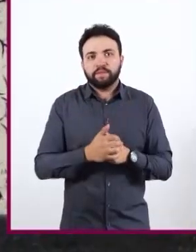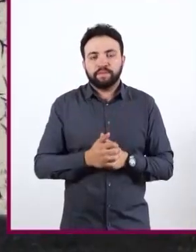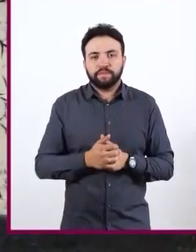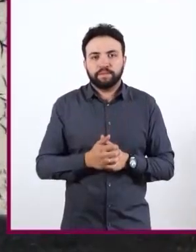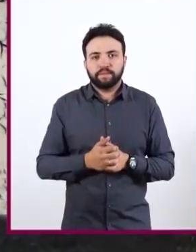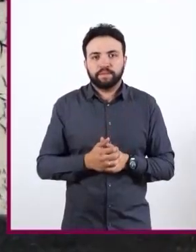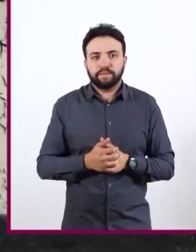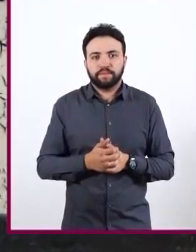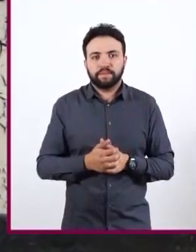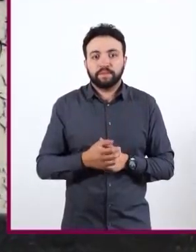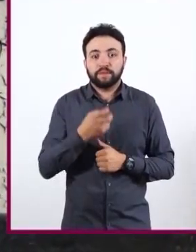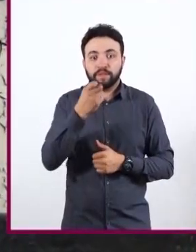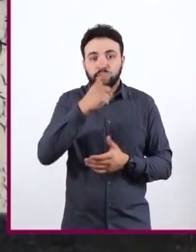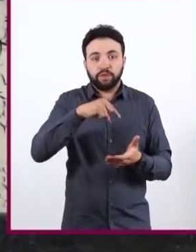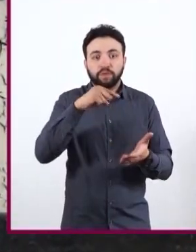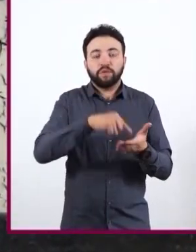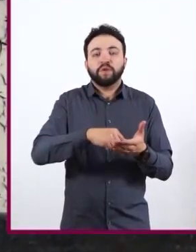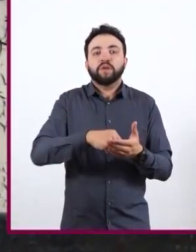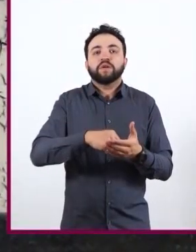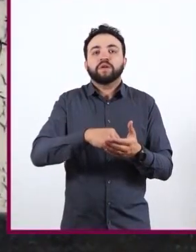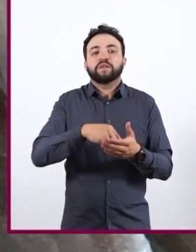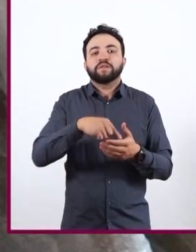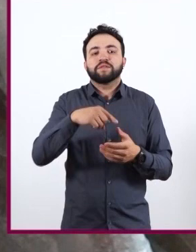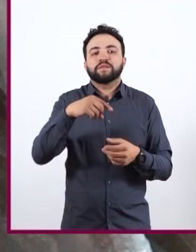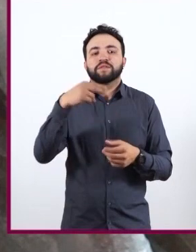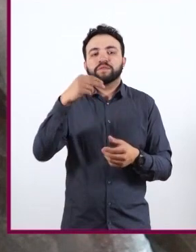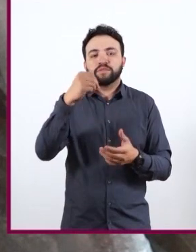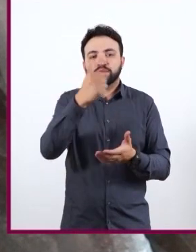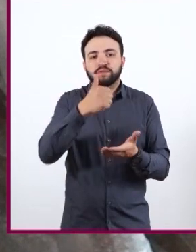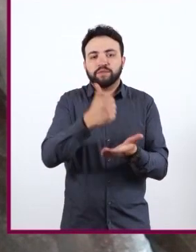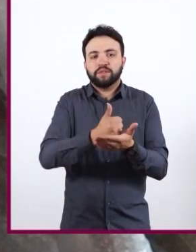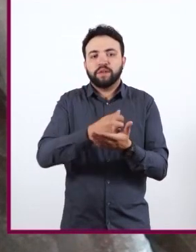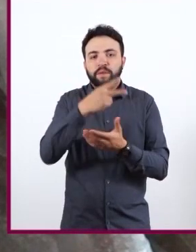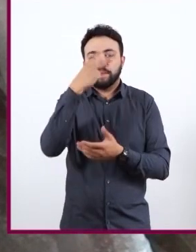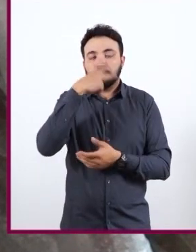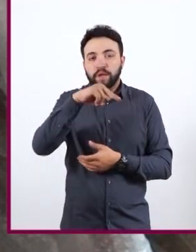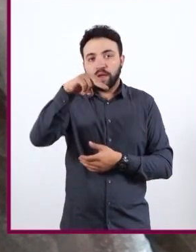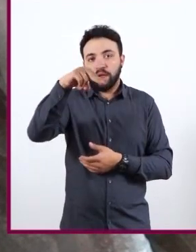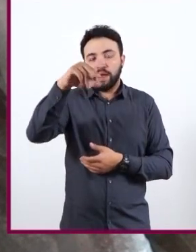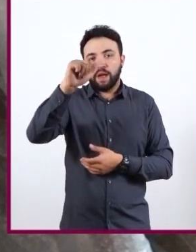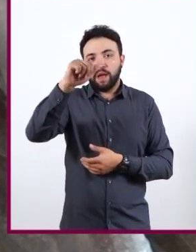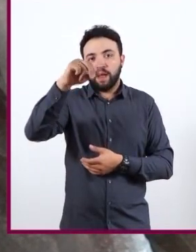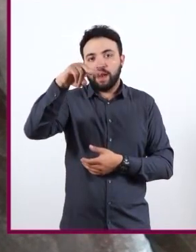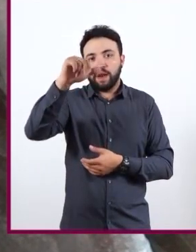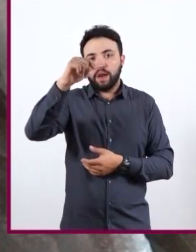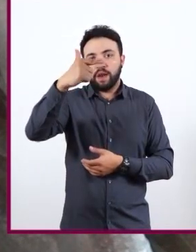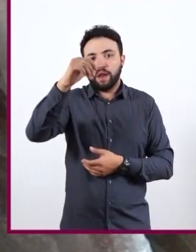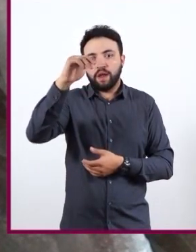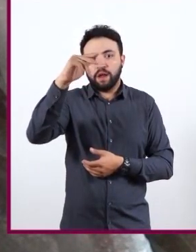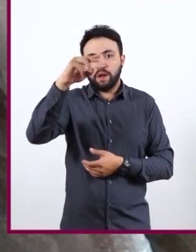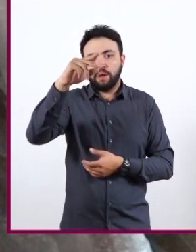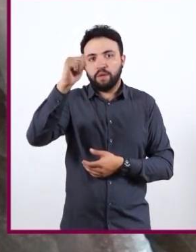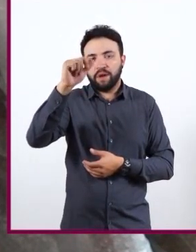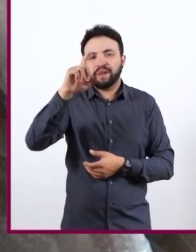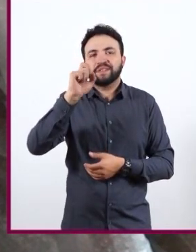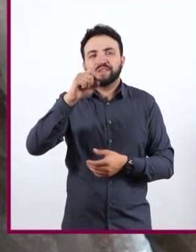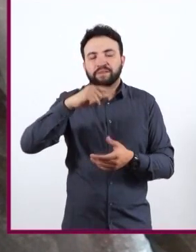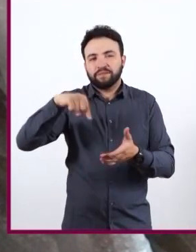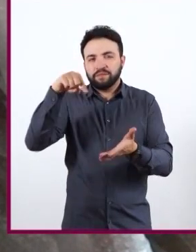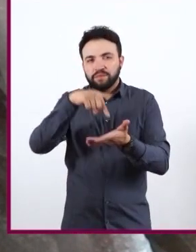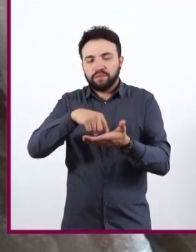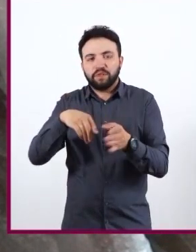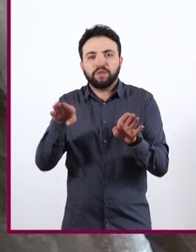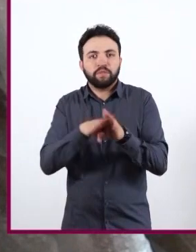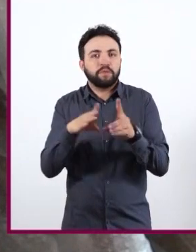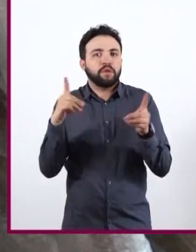Este lugar está aquí en la colonia Anáhuac, en la Ciudad de México, dentro de un espacio de talleres y residencias que